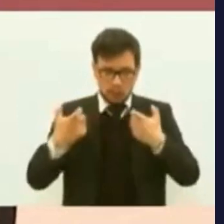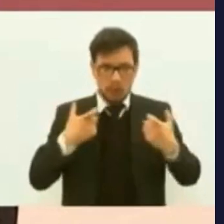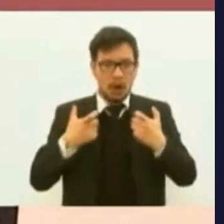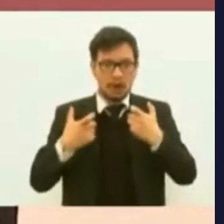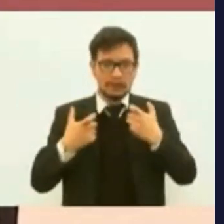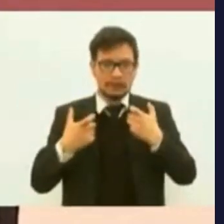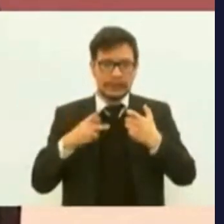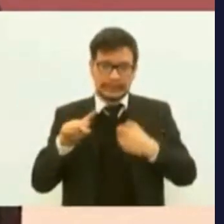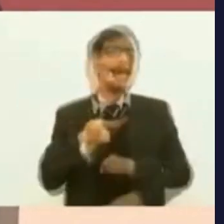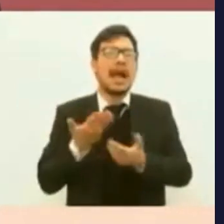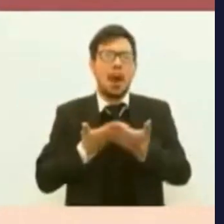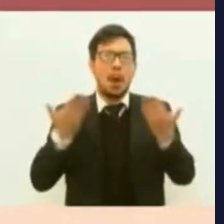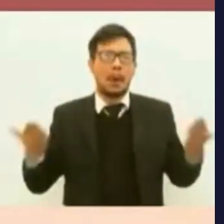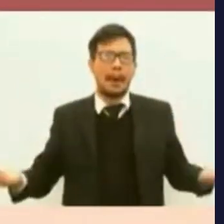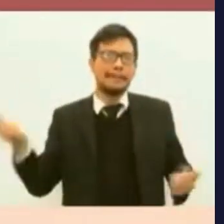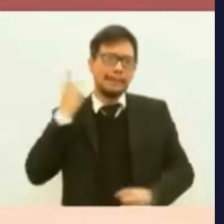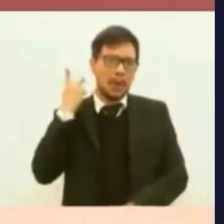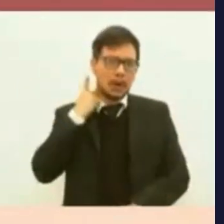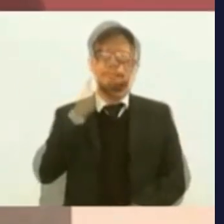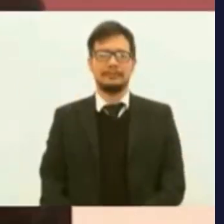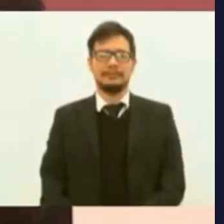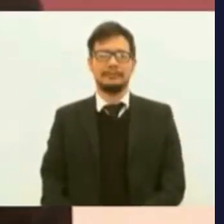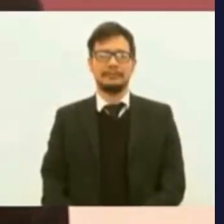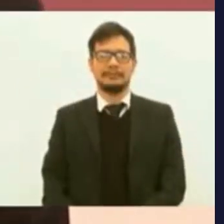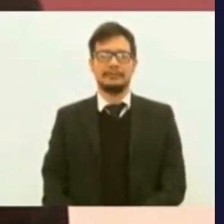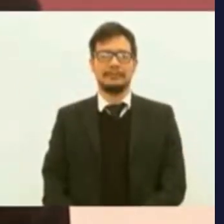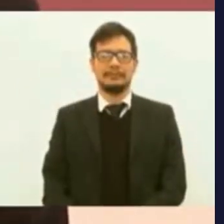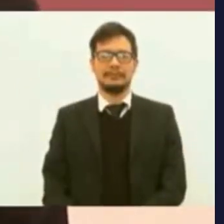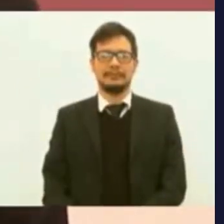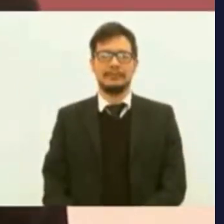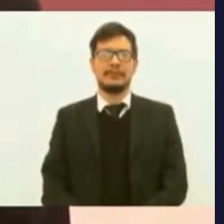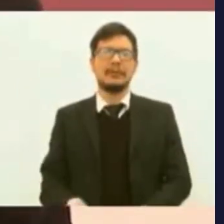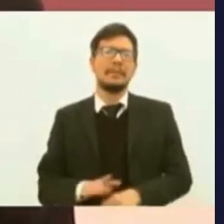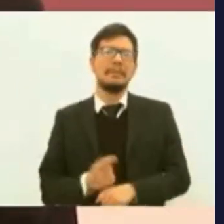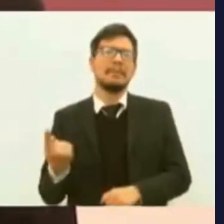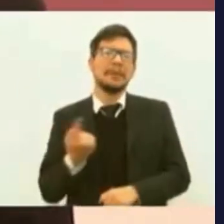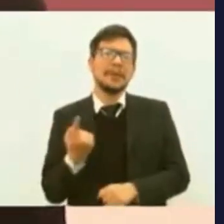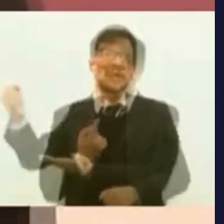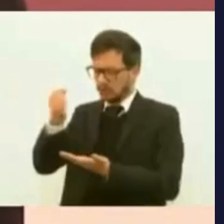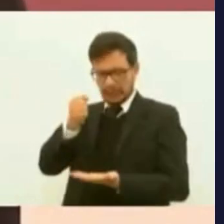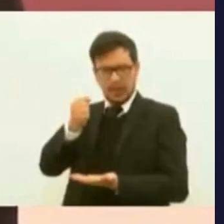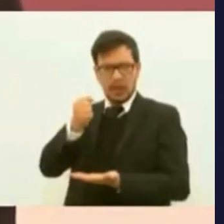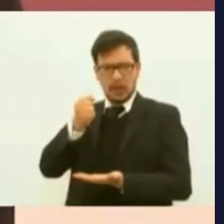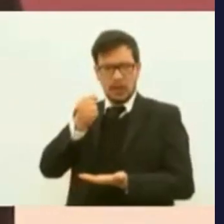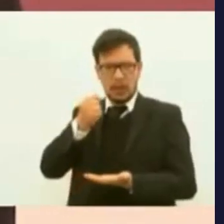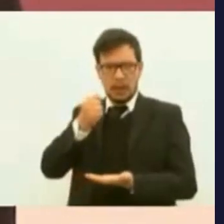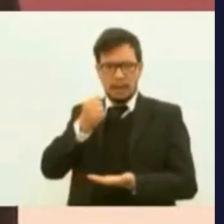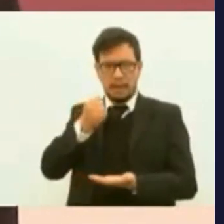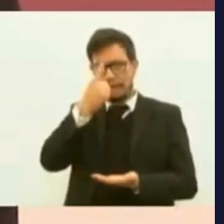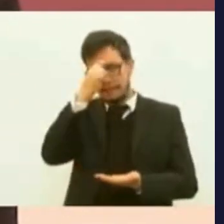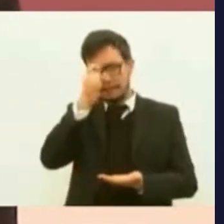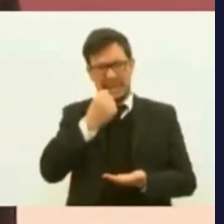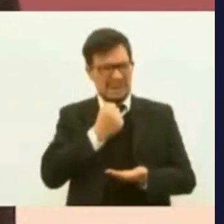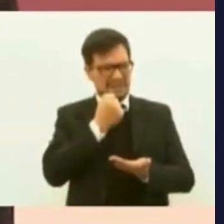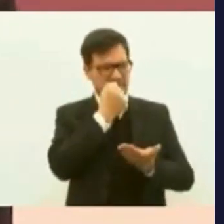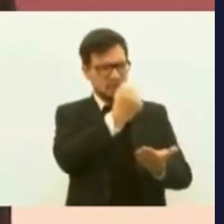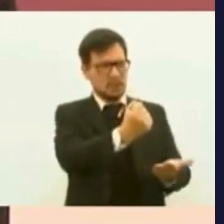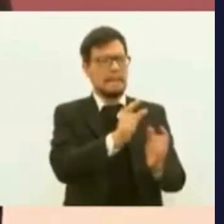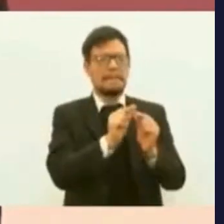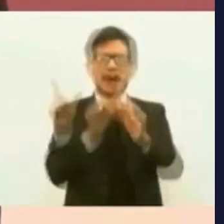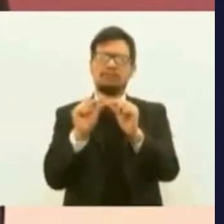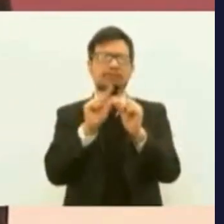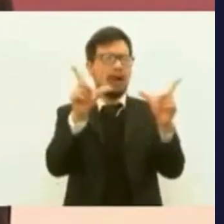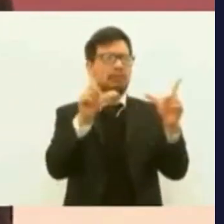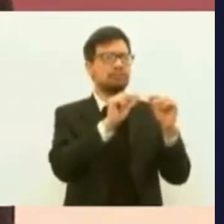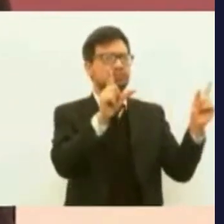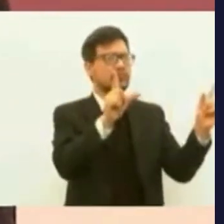auténtica democracia. ¿Por qué necesitaban destinar el dinero del presupuesto para pagar muchísima publicidad